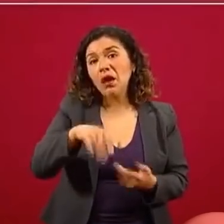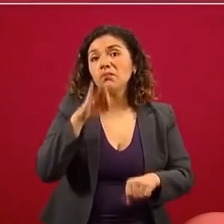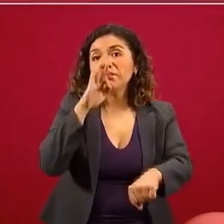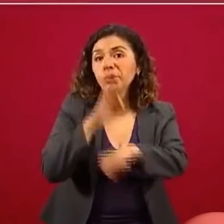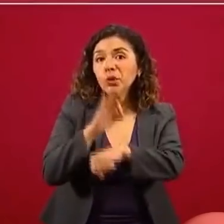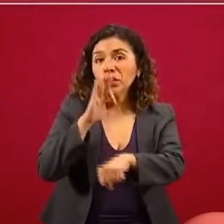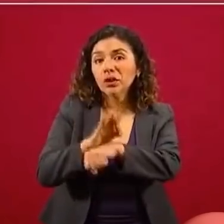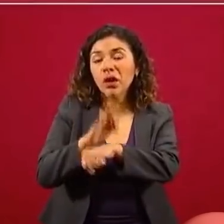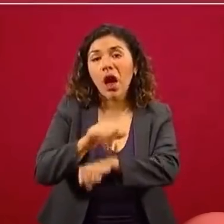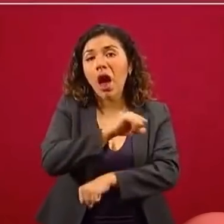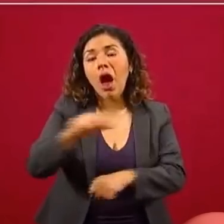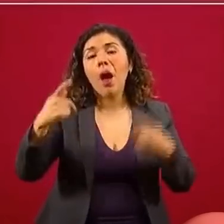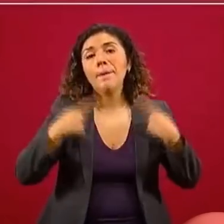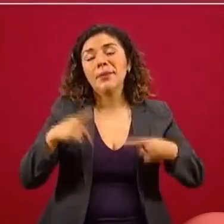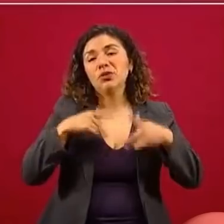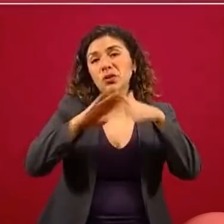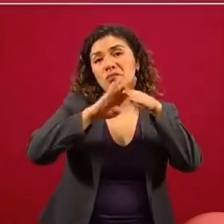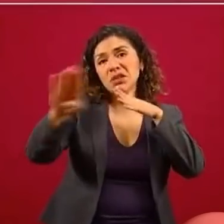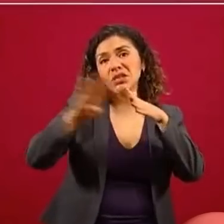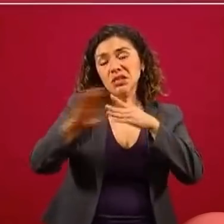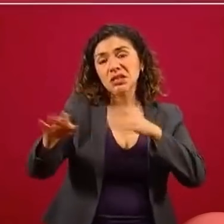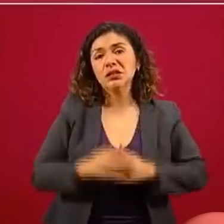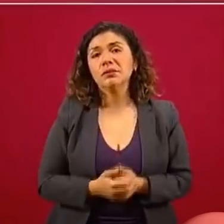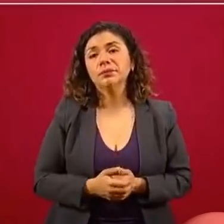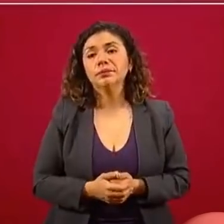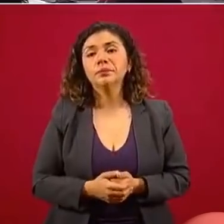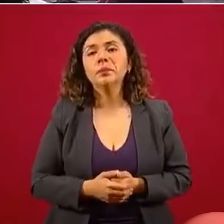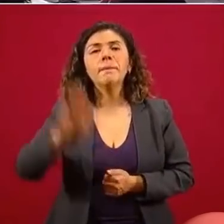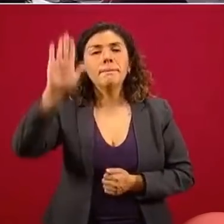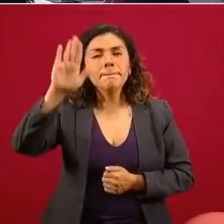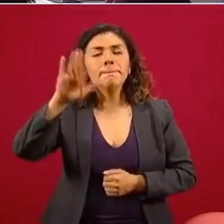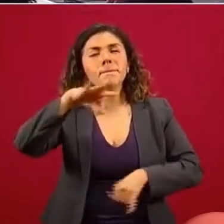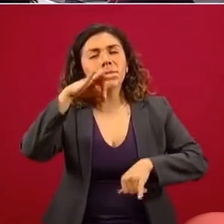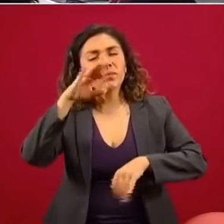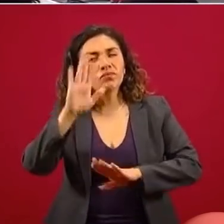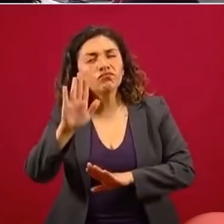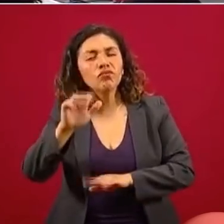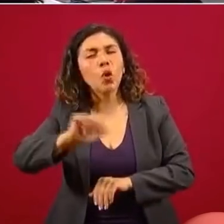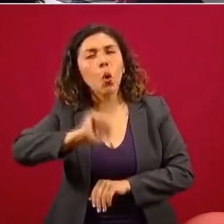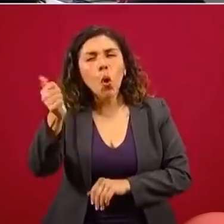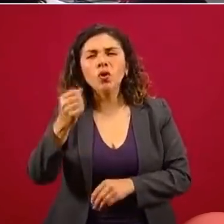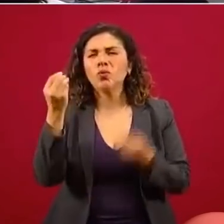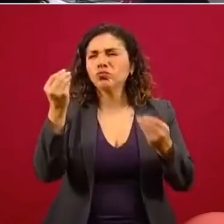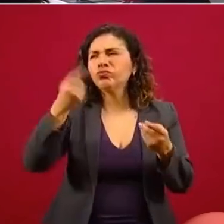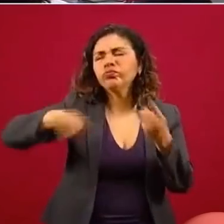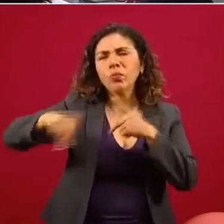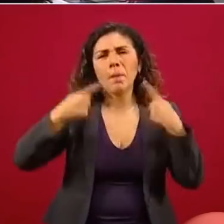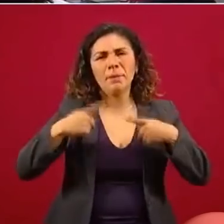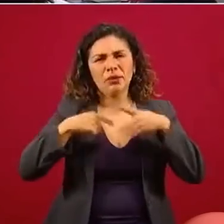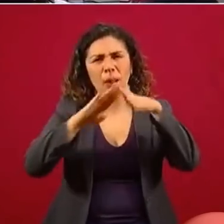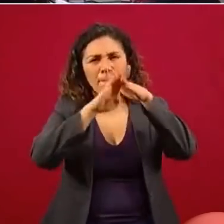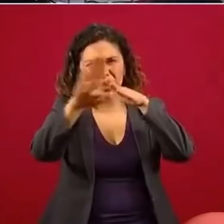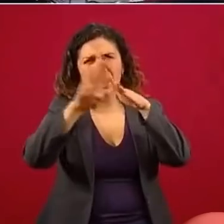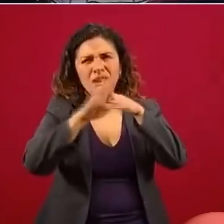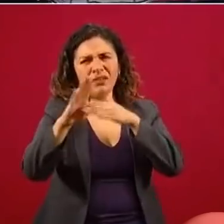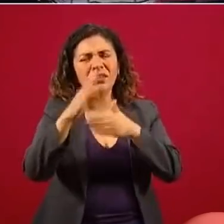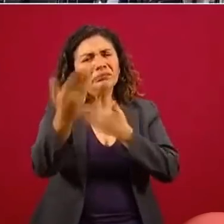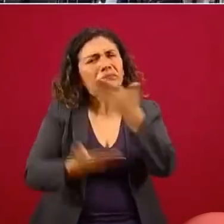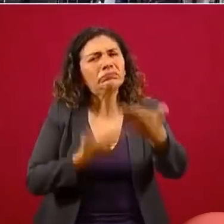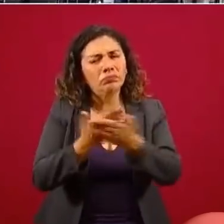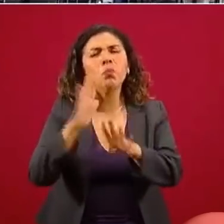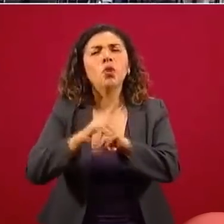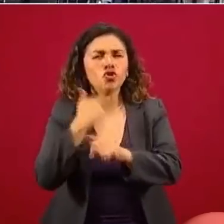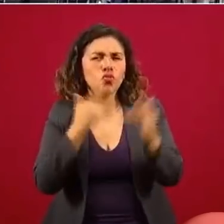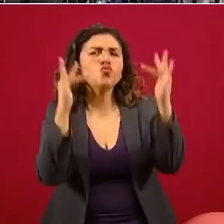protección a los migrantes. Presidente, una o varias de las peticiones de los migrantes, porque tengo contacto